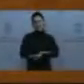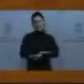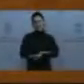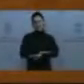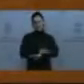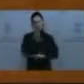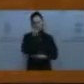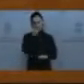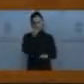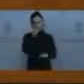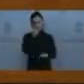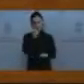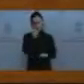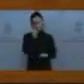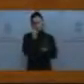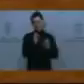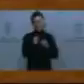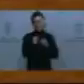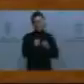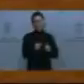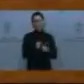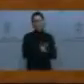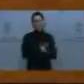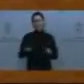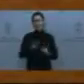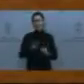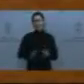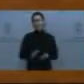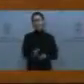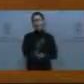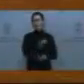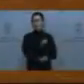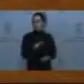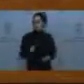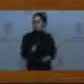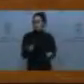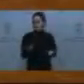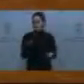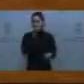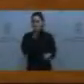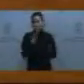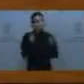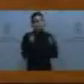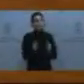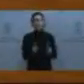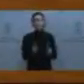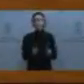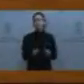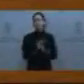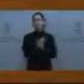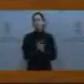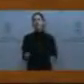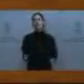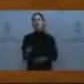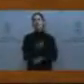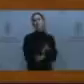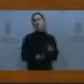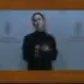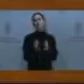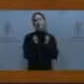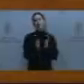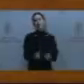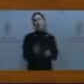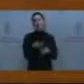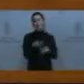rechazaba la propuesta del Ejecutivo socialista en materia de financiación autonómica por entender que con ella se agudizaba la crisis y provocaba también un aumento en la